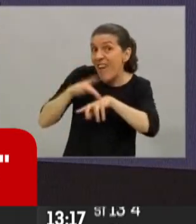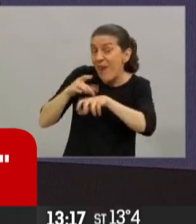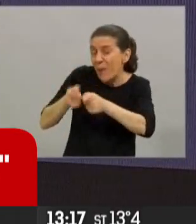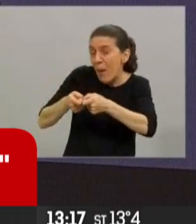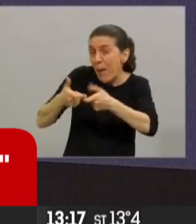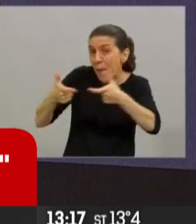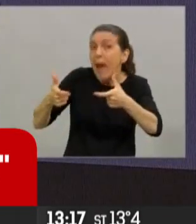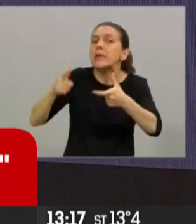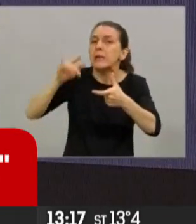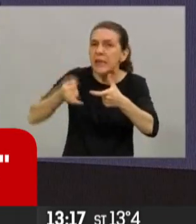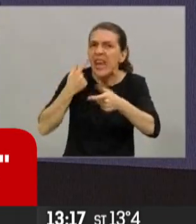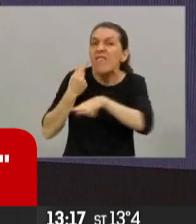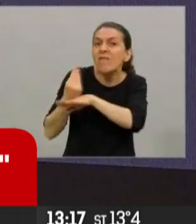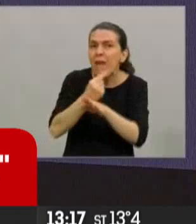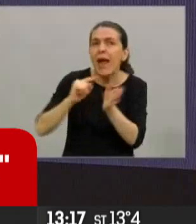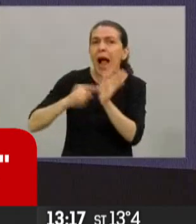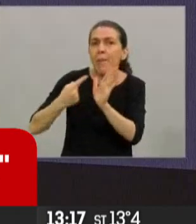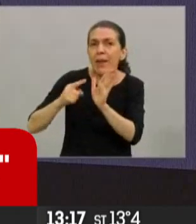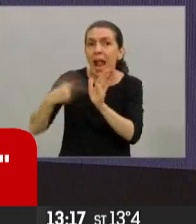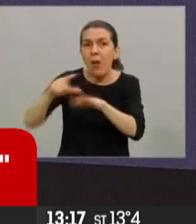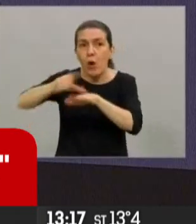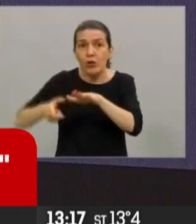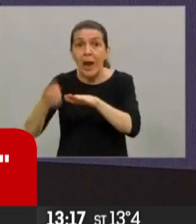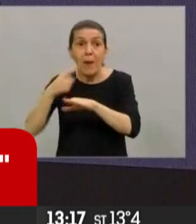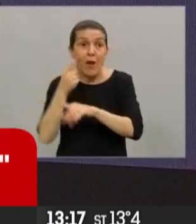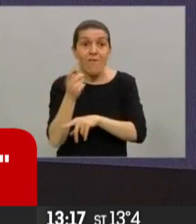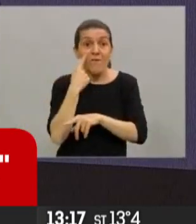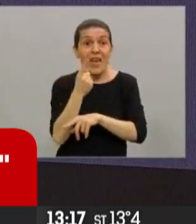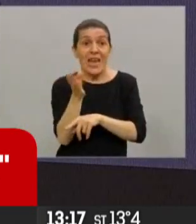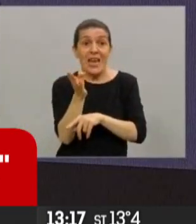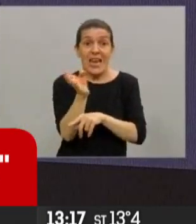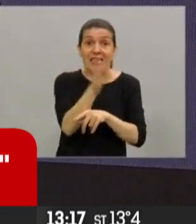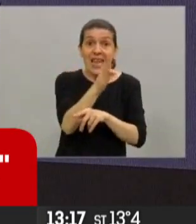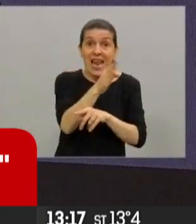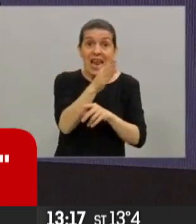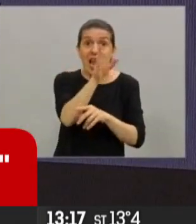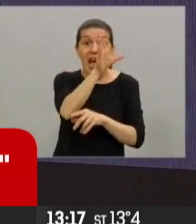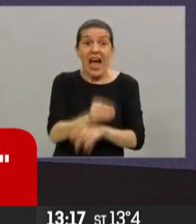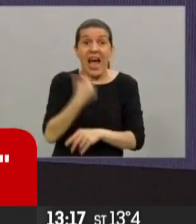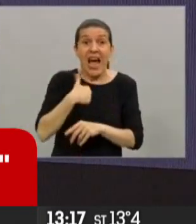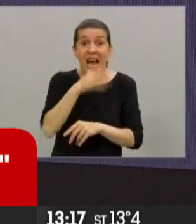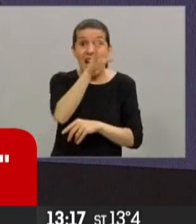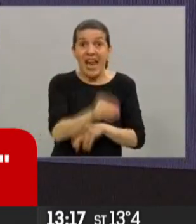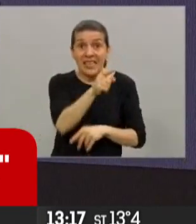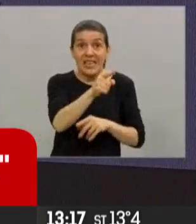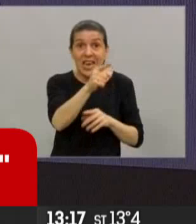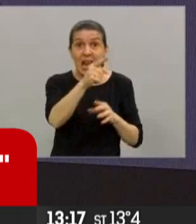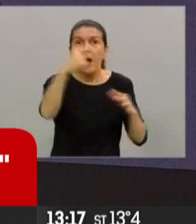en el área metropolitana de Buenos Aires. Pero esto demuestra que el tránsito hace que